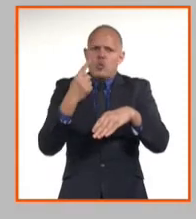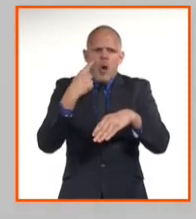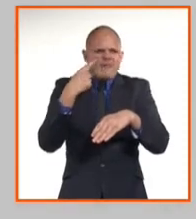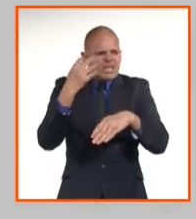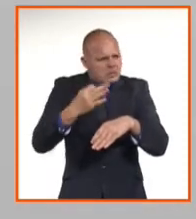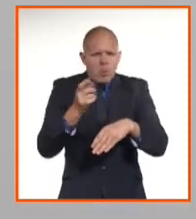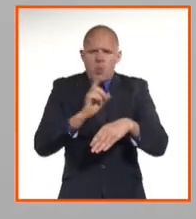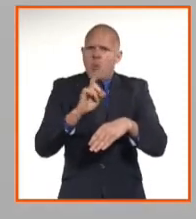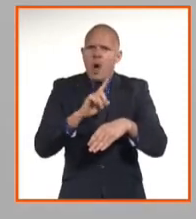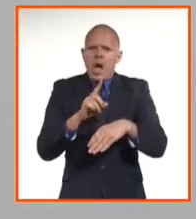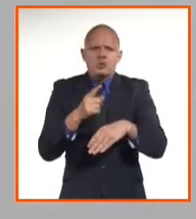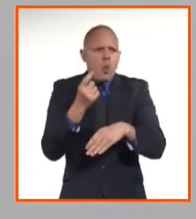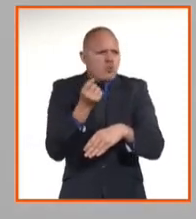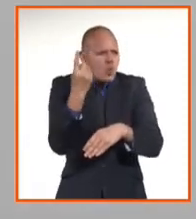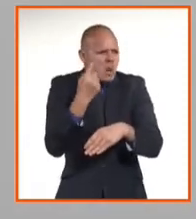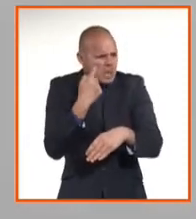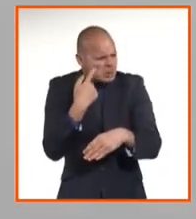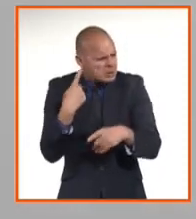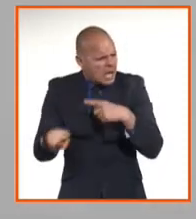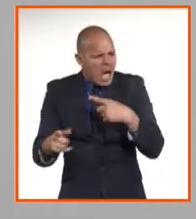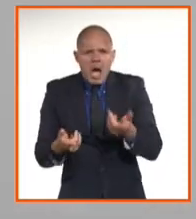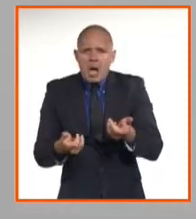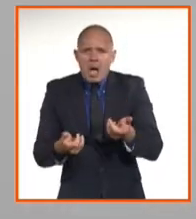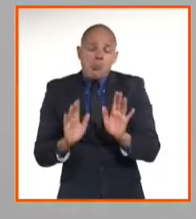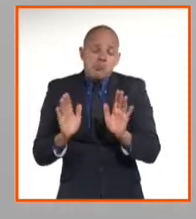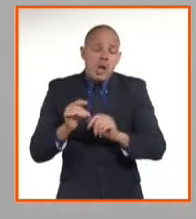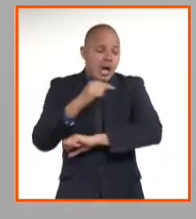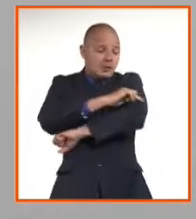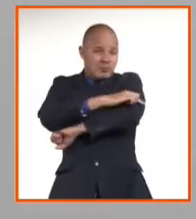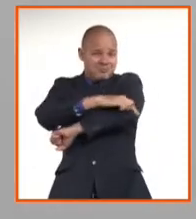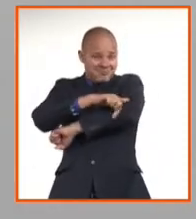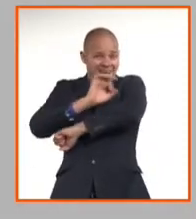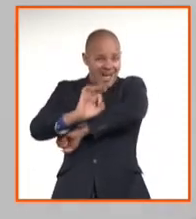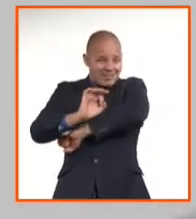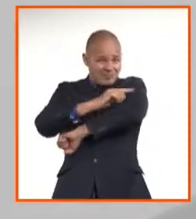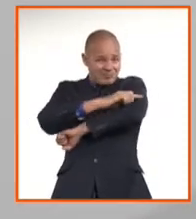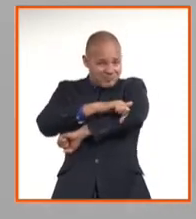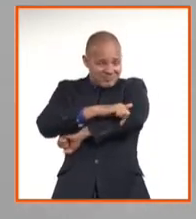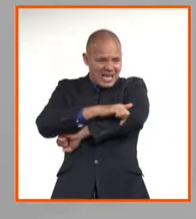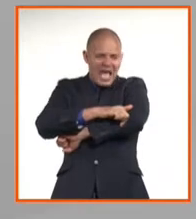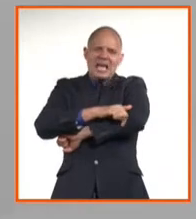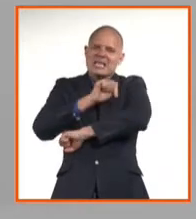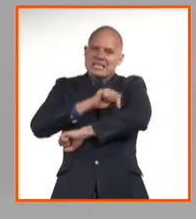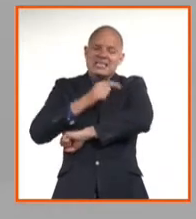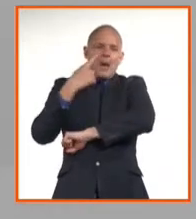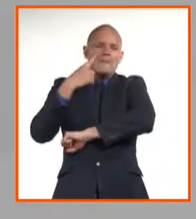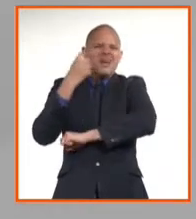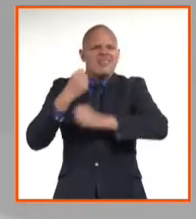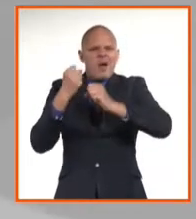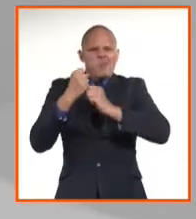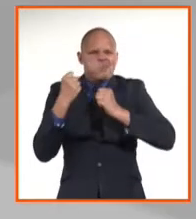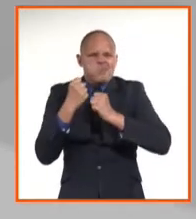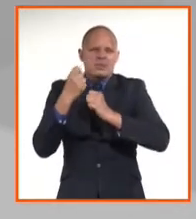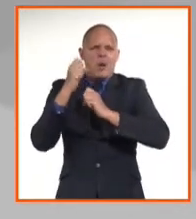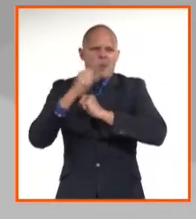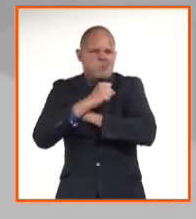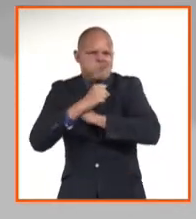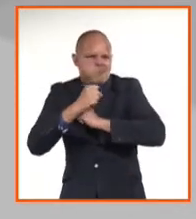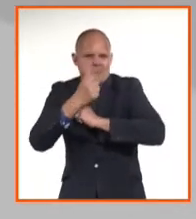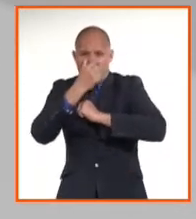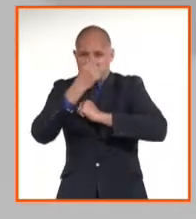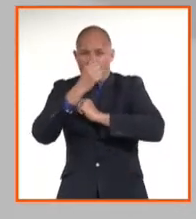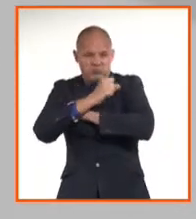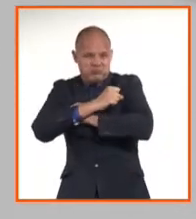esa falla, pero esa falla provocó un agujero en la tubería, una tubería que tenía presión, que tenía un flujo de combustible, combustible caliente que se derramó en la